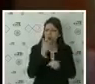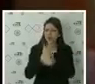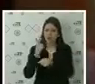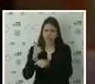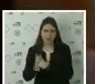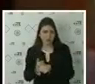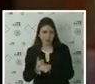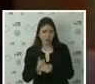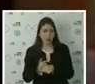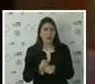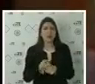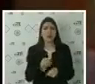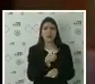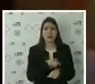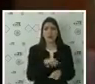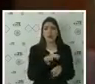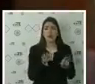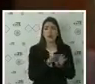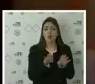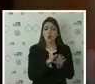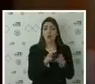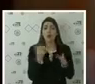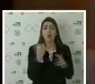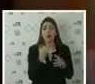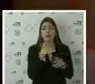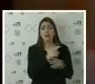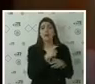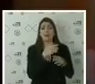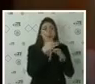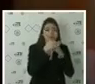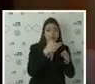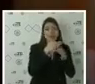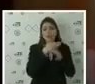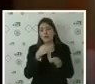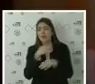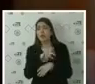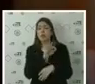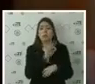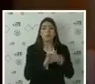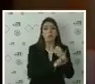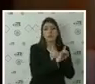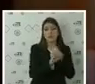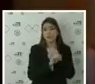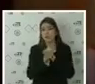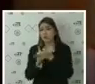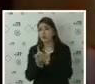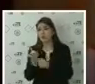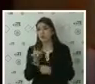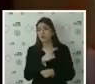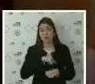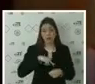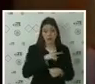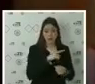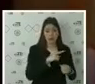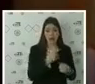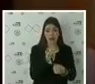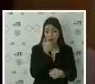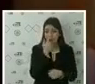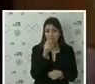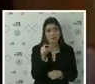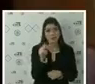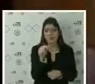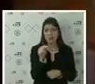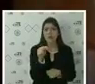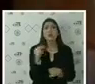solo es la adquisición de los contenidos lo que puede representar un problema para los educandos, ¿sí? Sino también este acceso